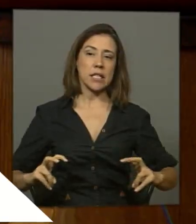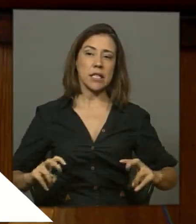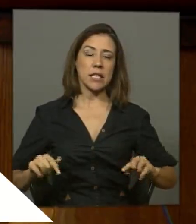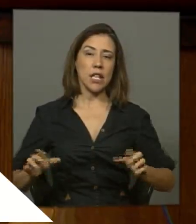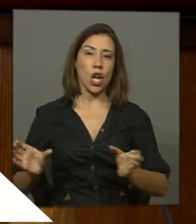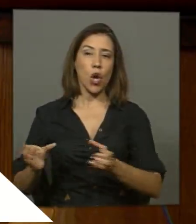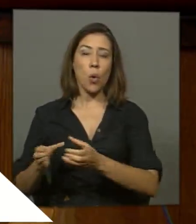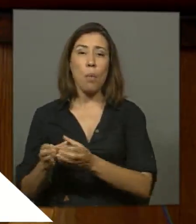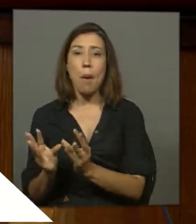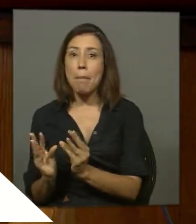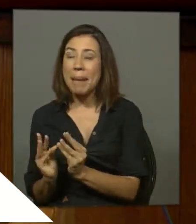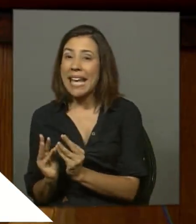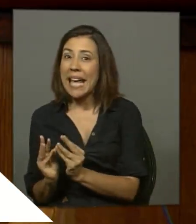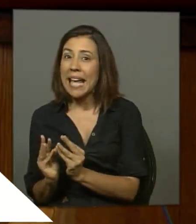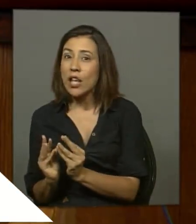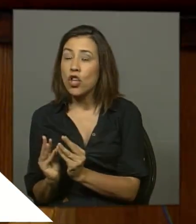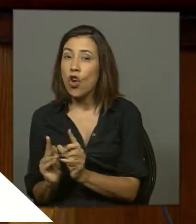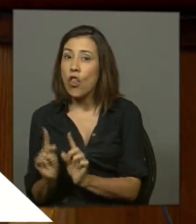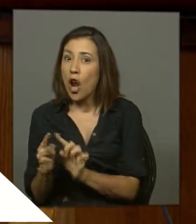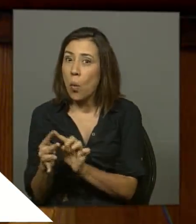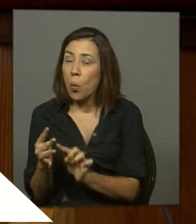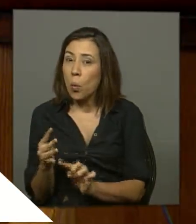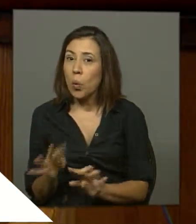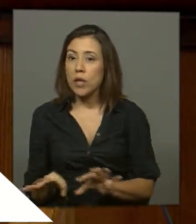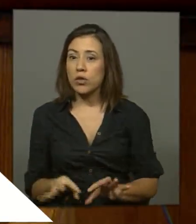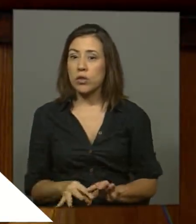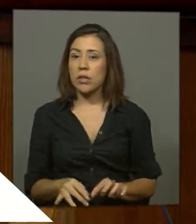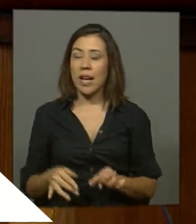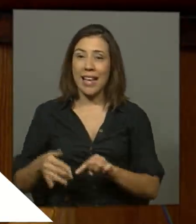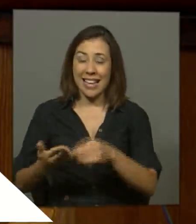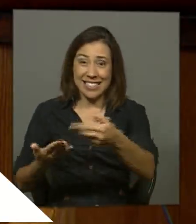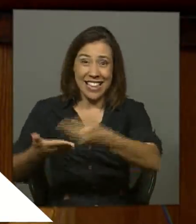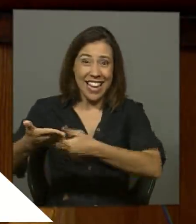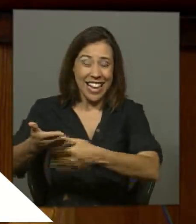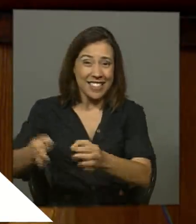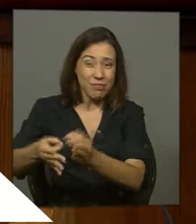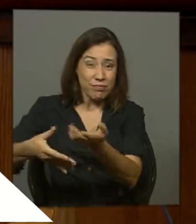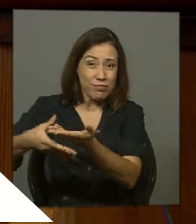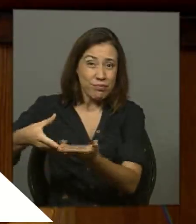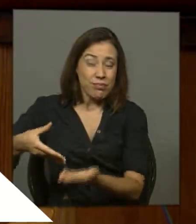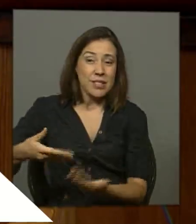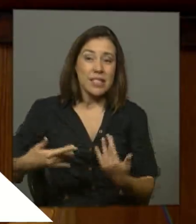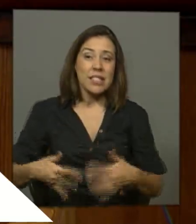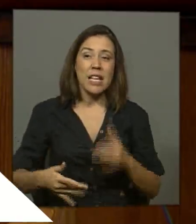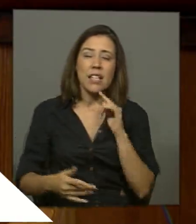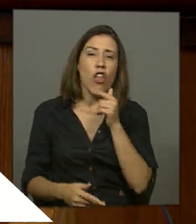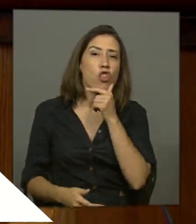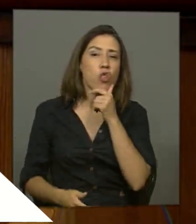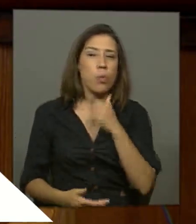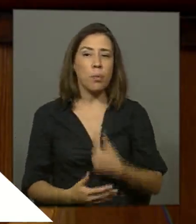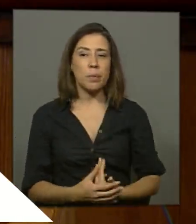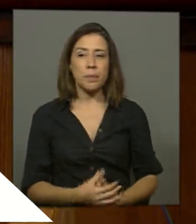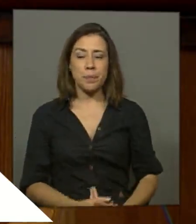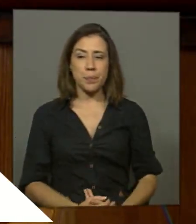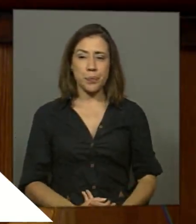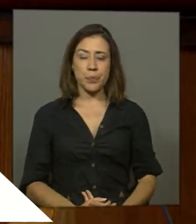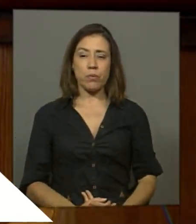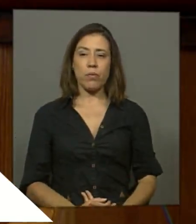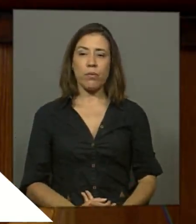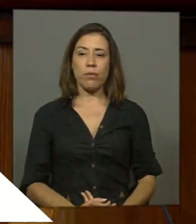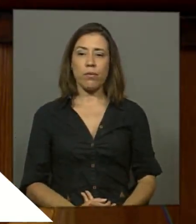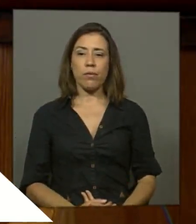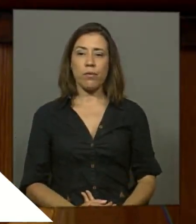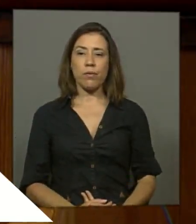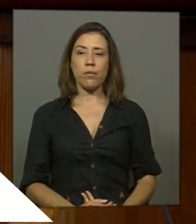ese grupo pequeño de casos que según esta secuencia están bajo dudas digamos